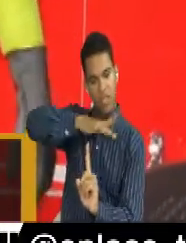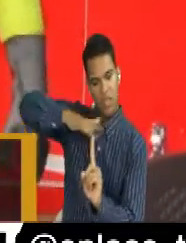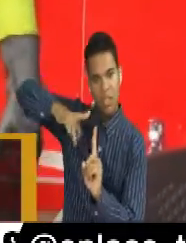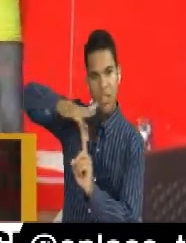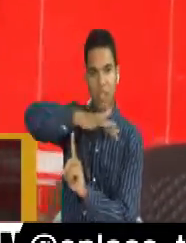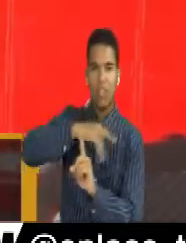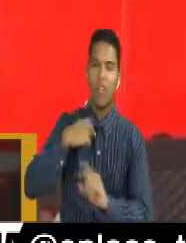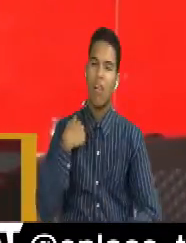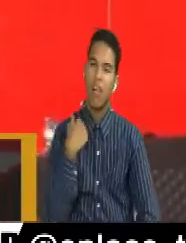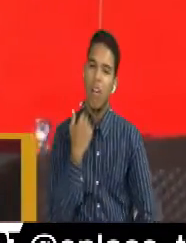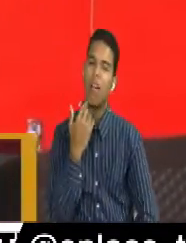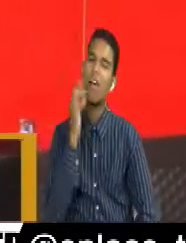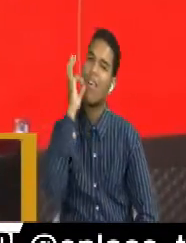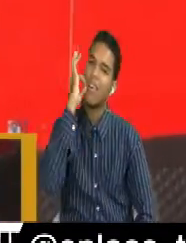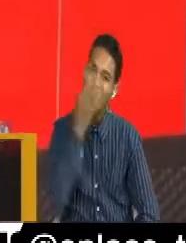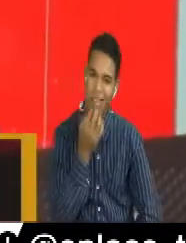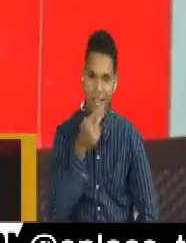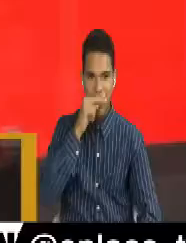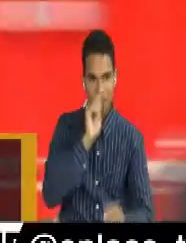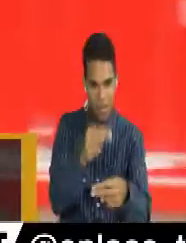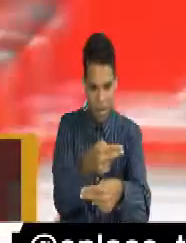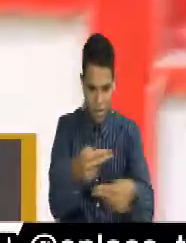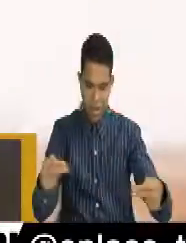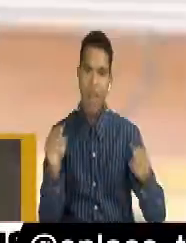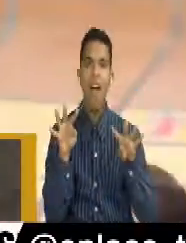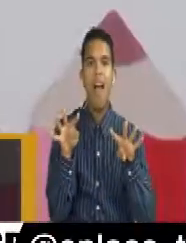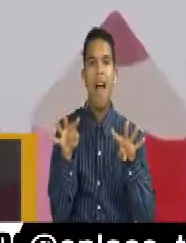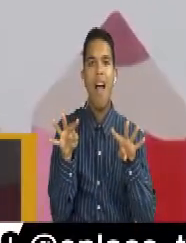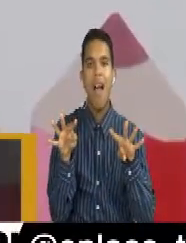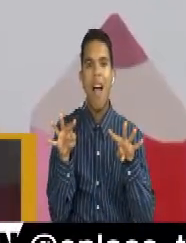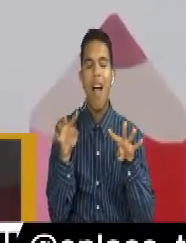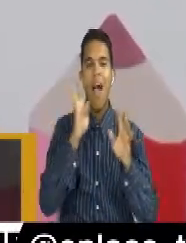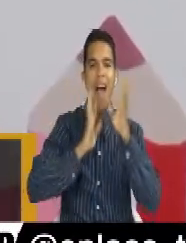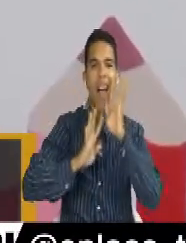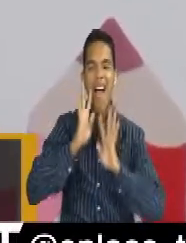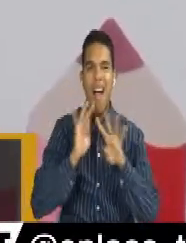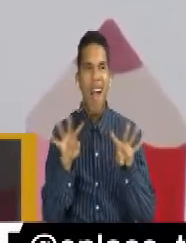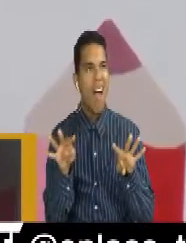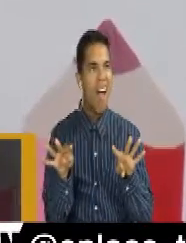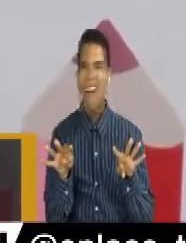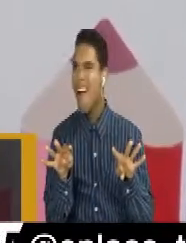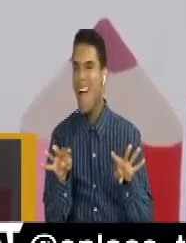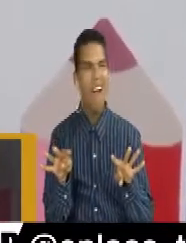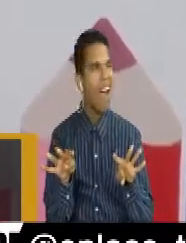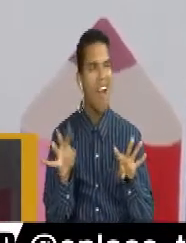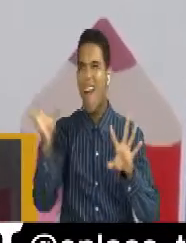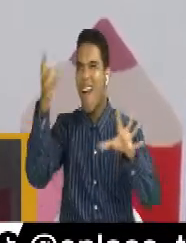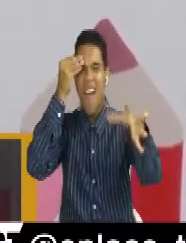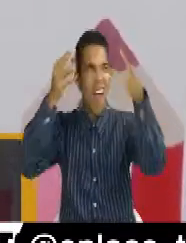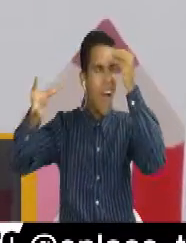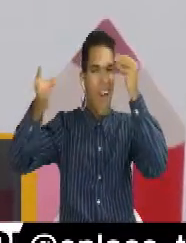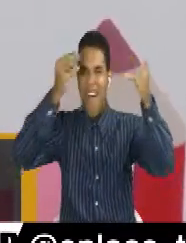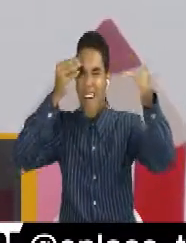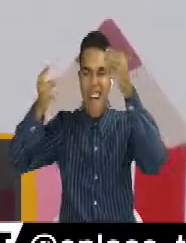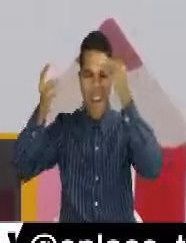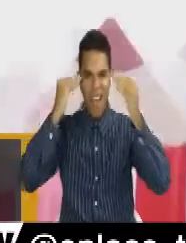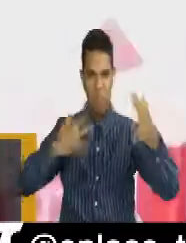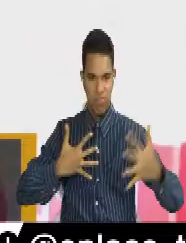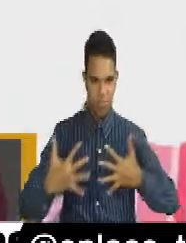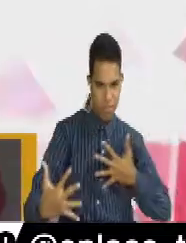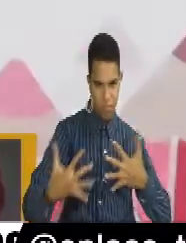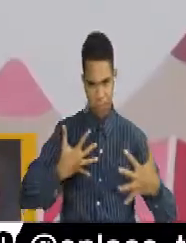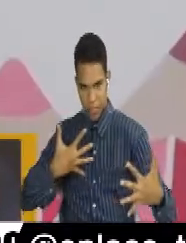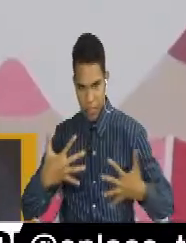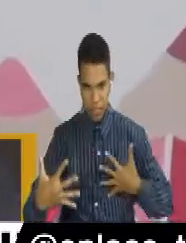muy agradable, ya que los niños se empiezan a concientizar de poder cuidar el medio ambiente, y fue muy chévere la obra de teatro de parte de